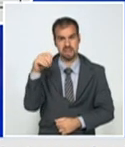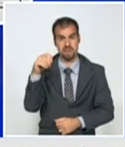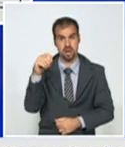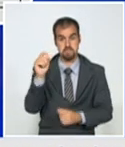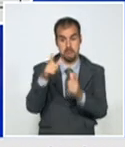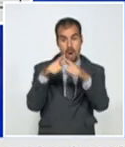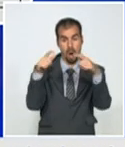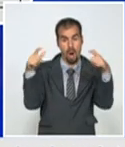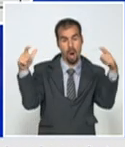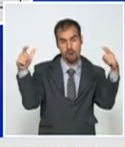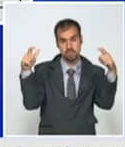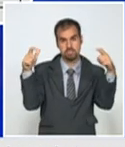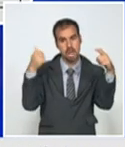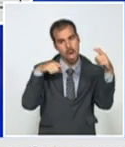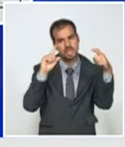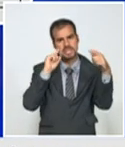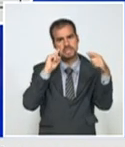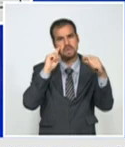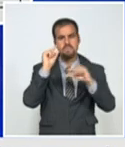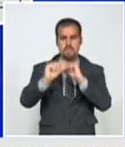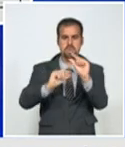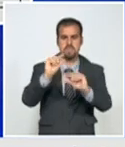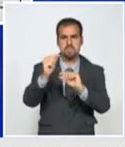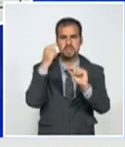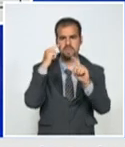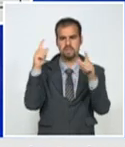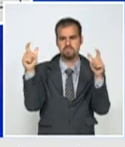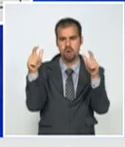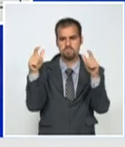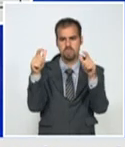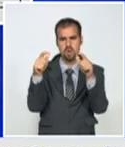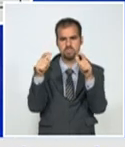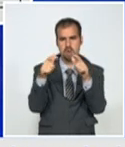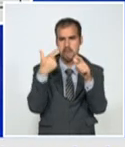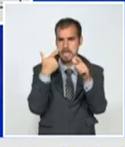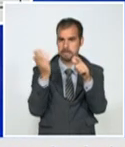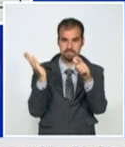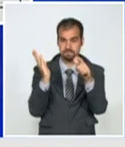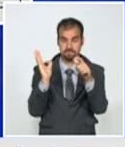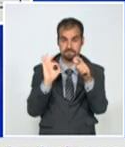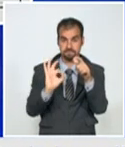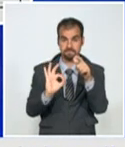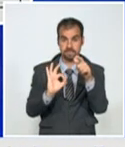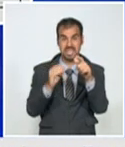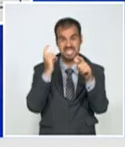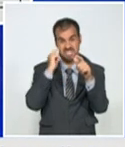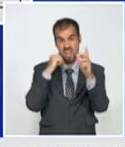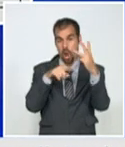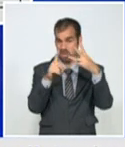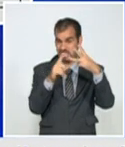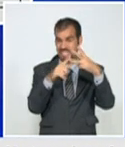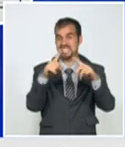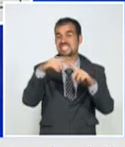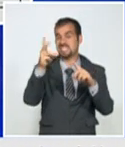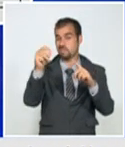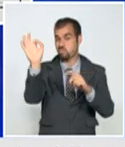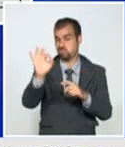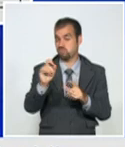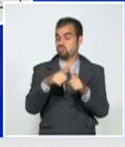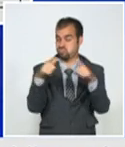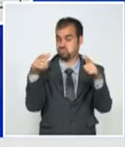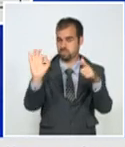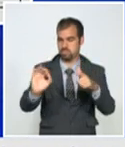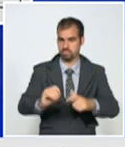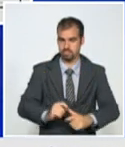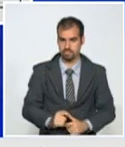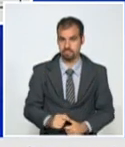descendiendo, pero de todas formas en la tercera tasa más elevada de Cuba. Y en el gráfico se